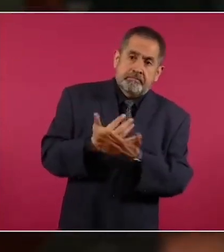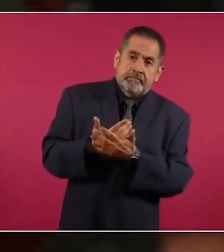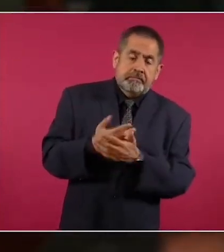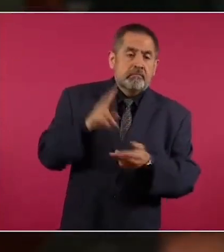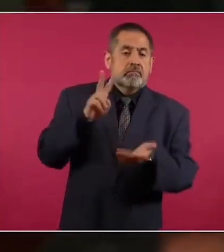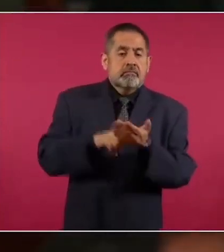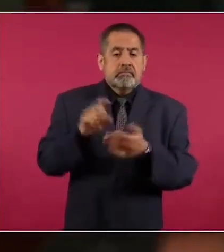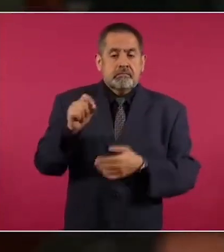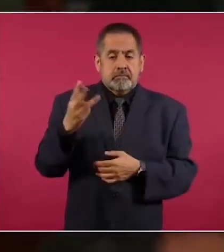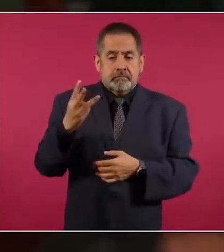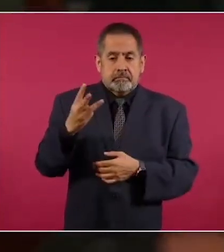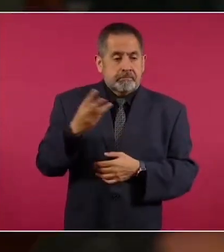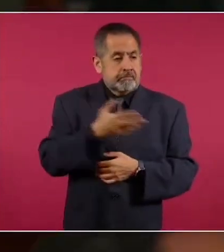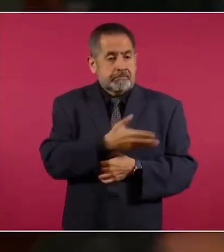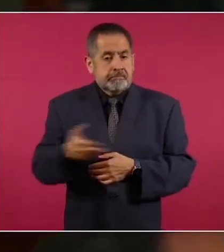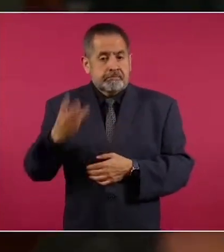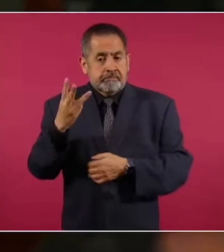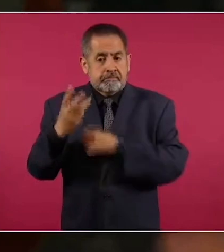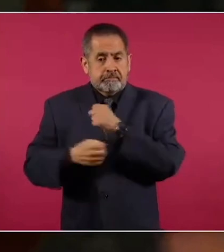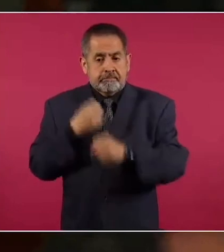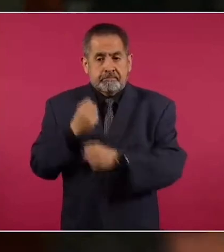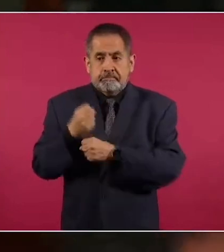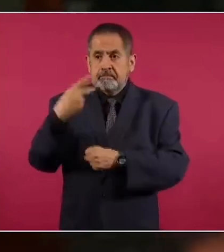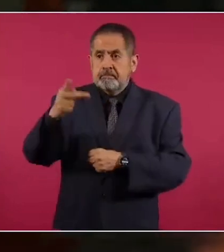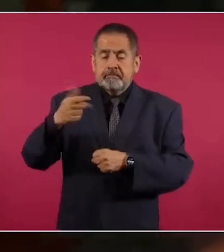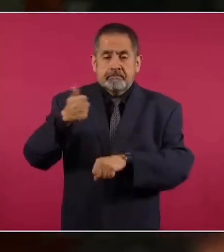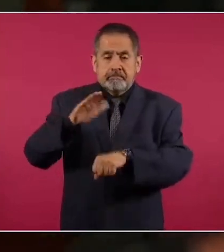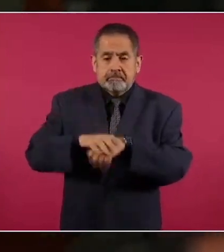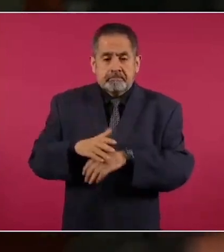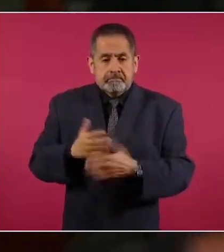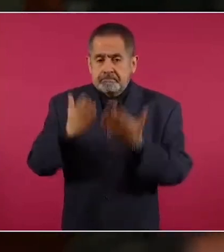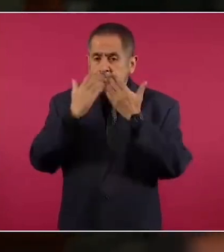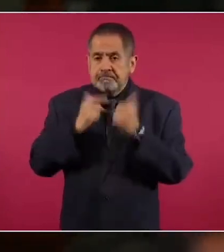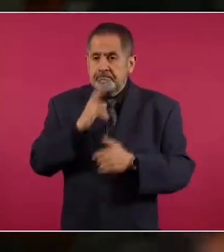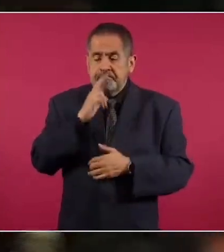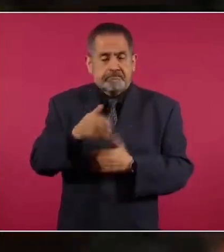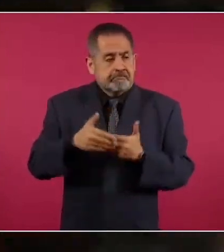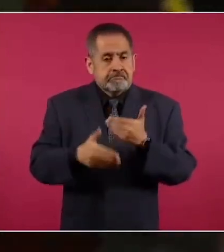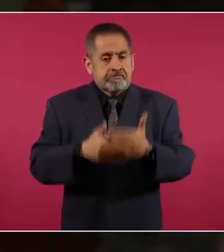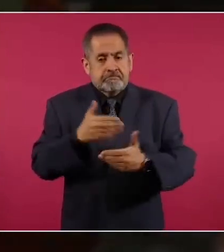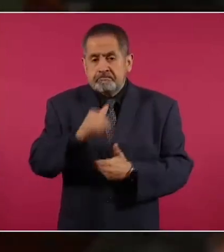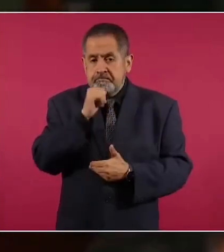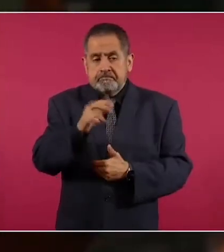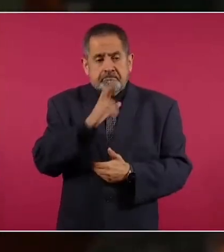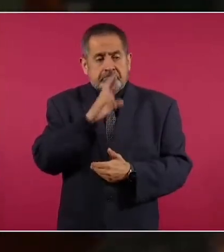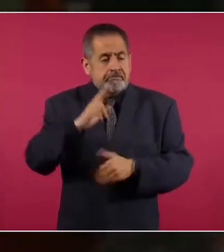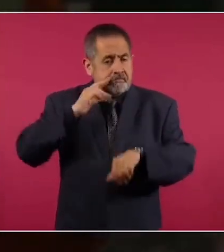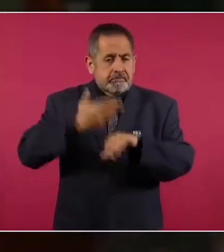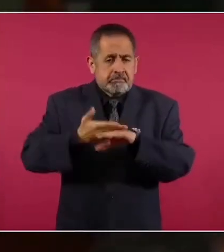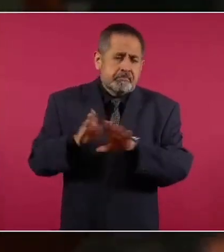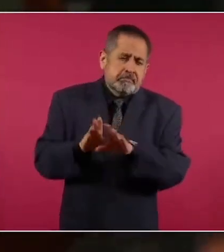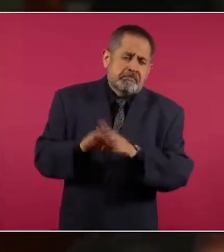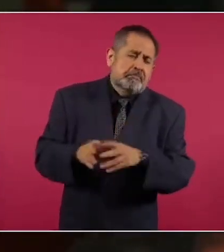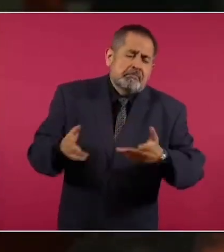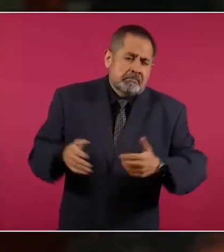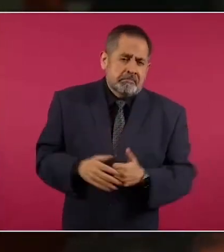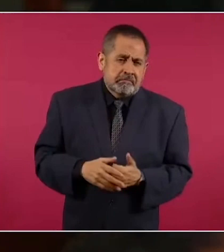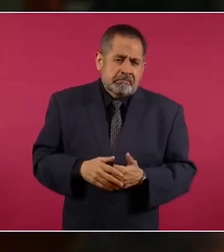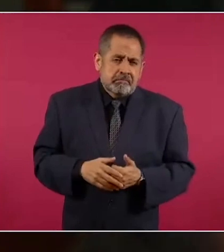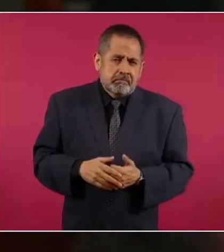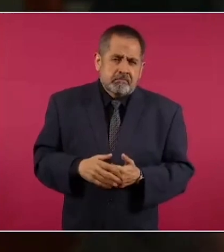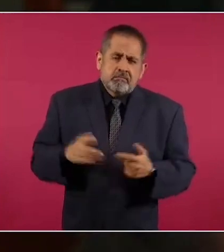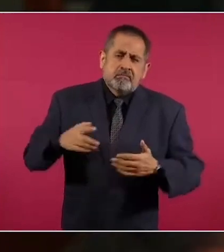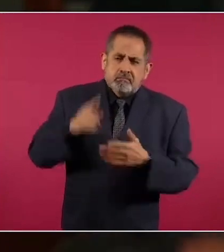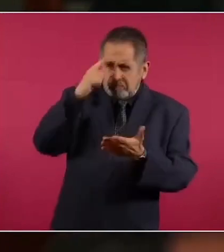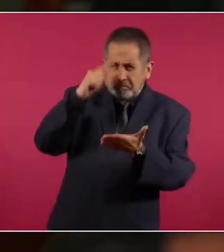2022, 3 años también de esta nueva administración, y no se ha avanzado en, sí, la investigación de los responsables. ¿Cómo creer,